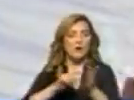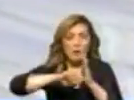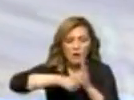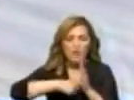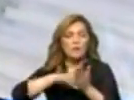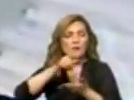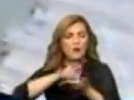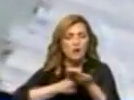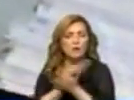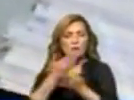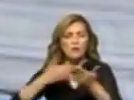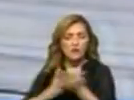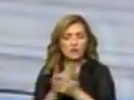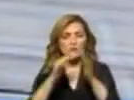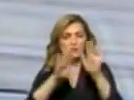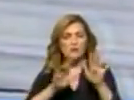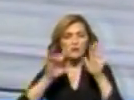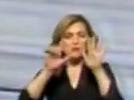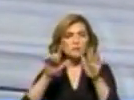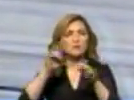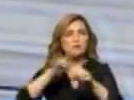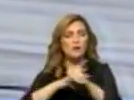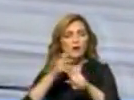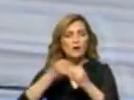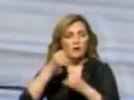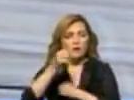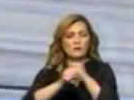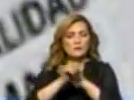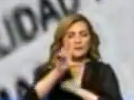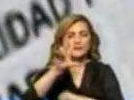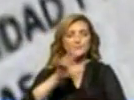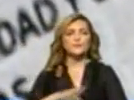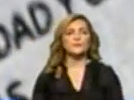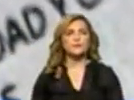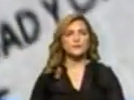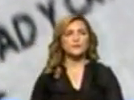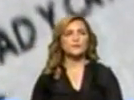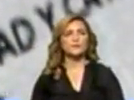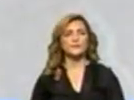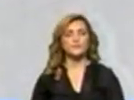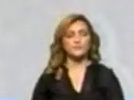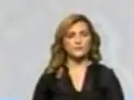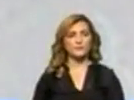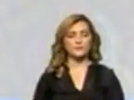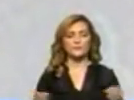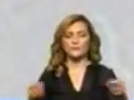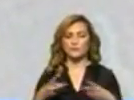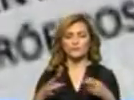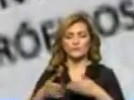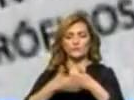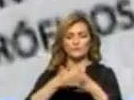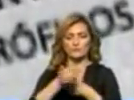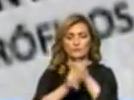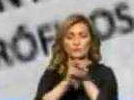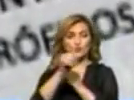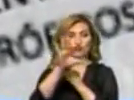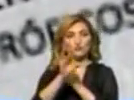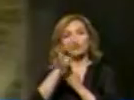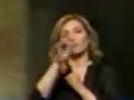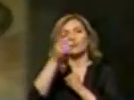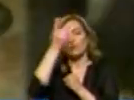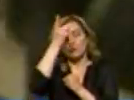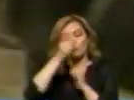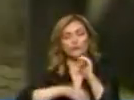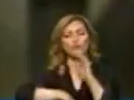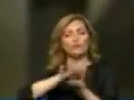al menos 17 ocasiones en los últimos 3 años. Esto aún cuando Seguro Sucre cerró 2019 con una deuda superior